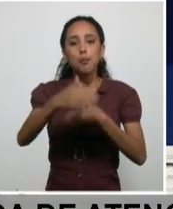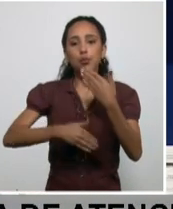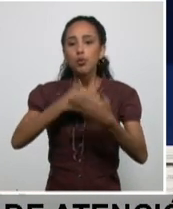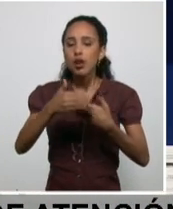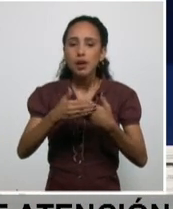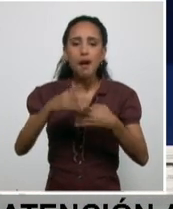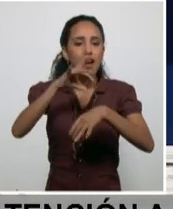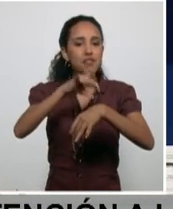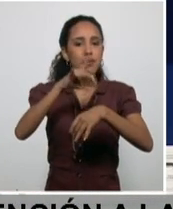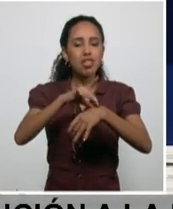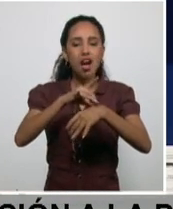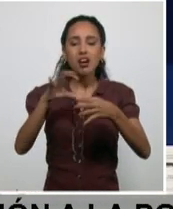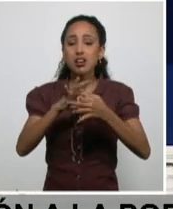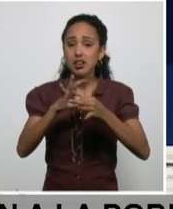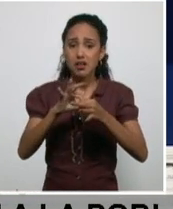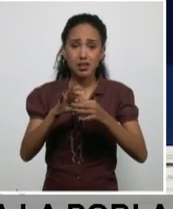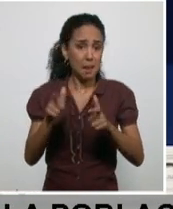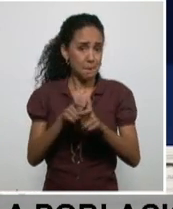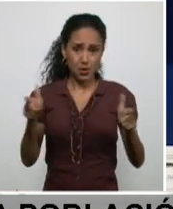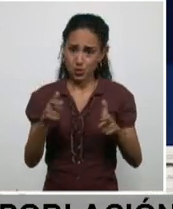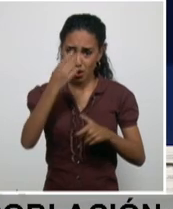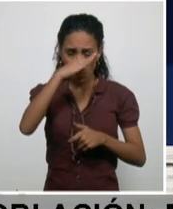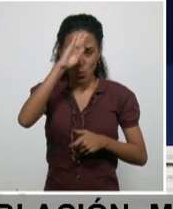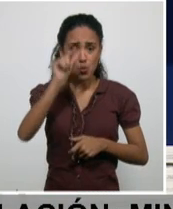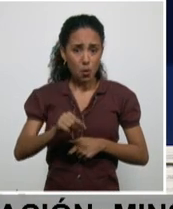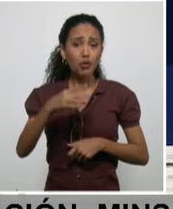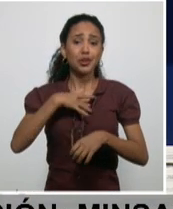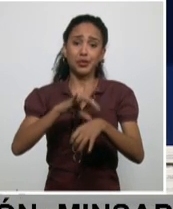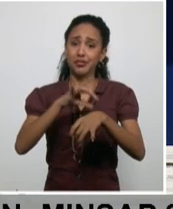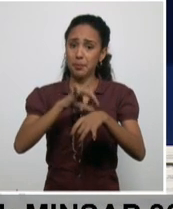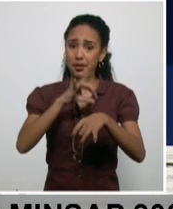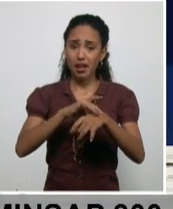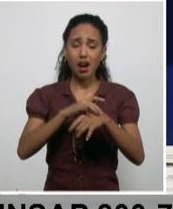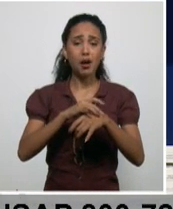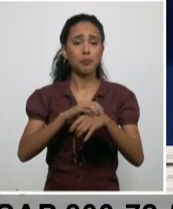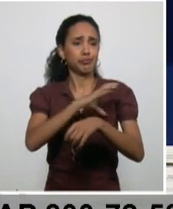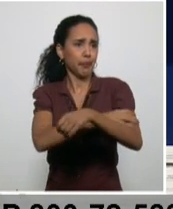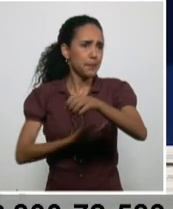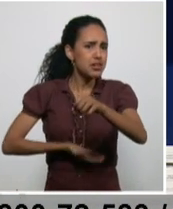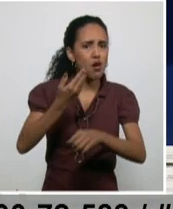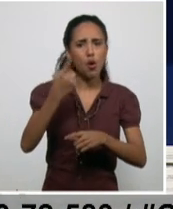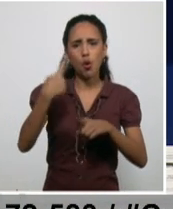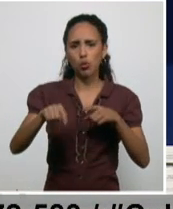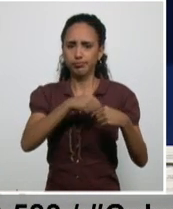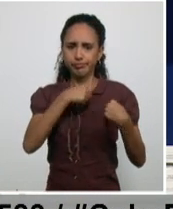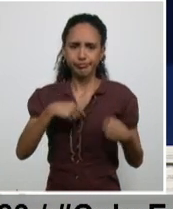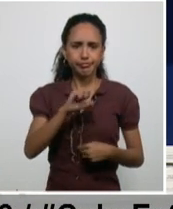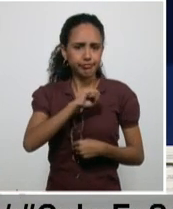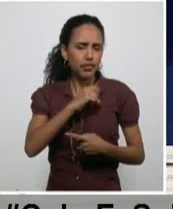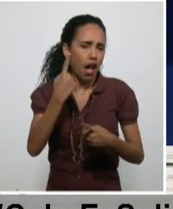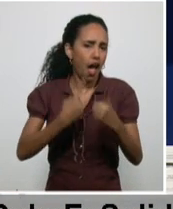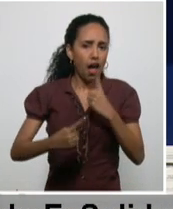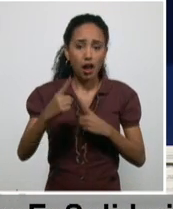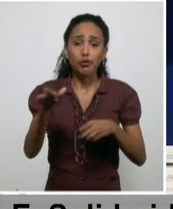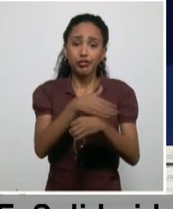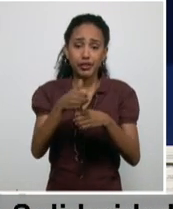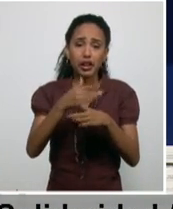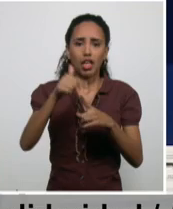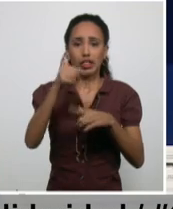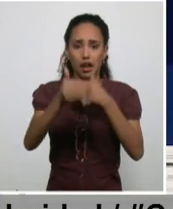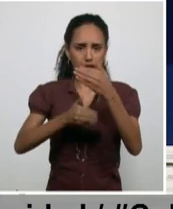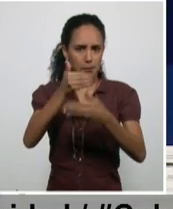cuales padecemos mucho y llevamos nuestro tratamiento, pero que indiscutiblemente son personas de